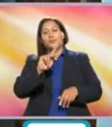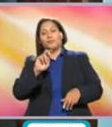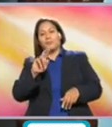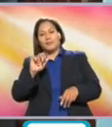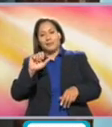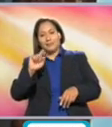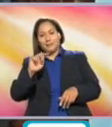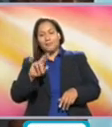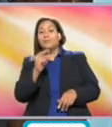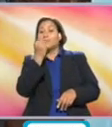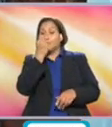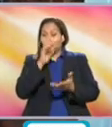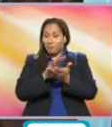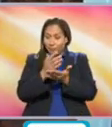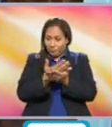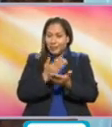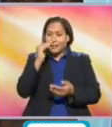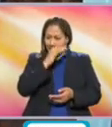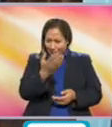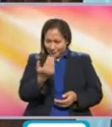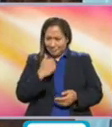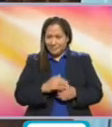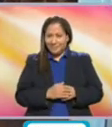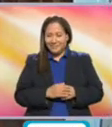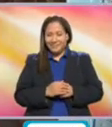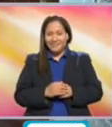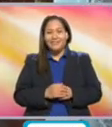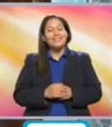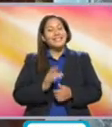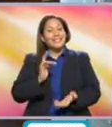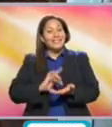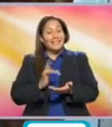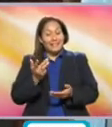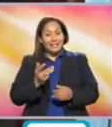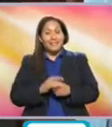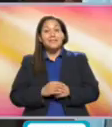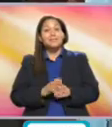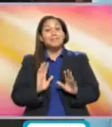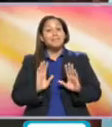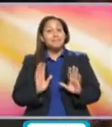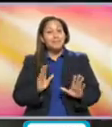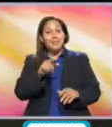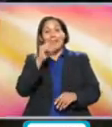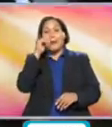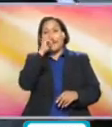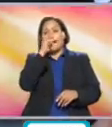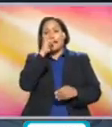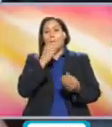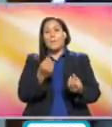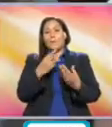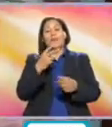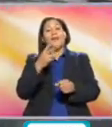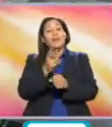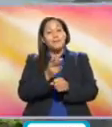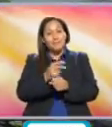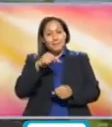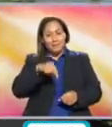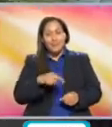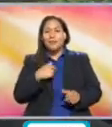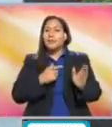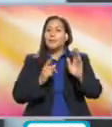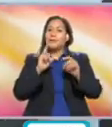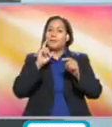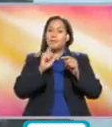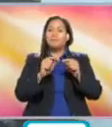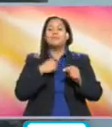Superastro. Cómanse una torta gratis, vengan. Gracias. Pues ya están gorrones, ya los invitaron acá. Yo ya me